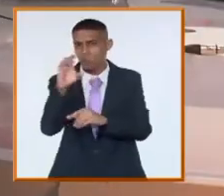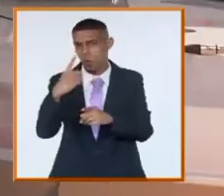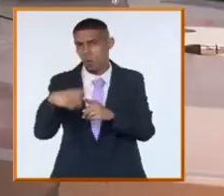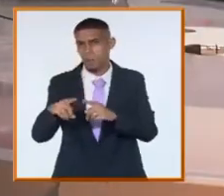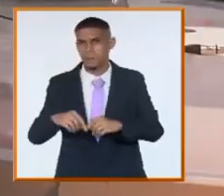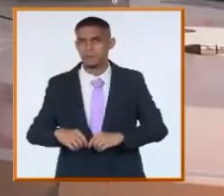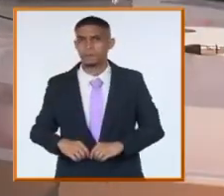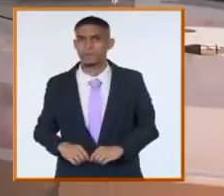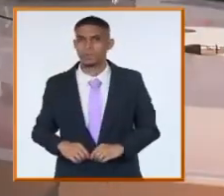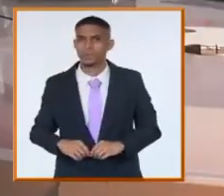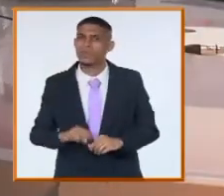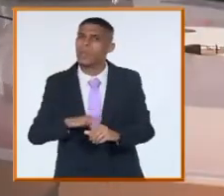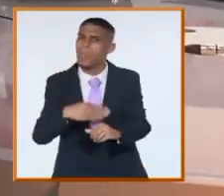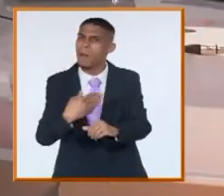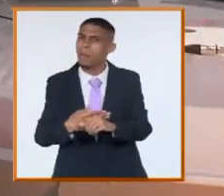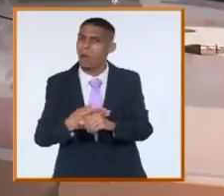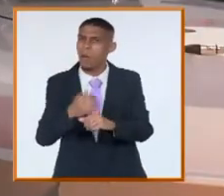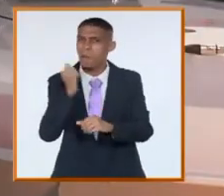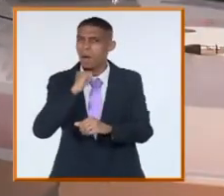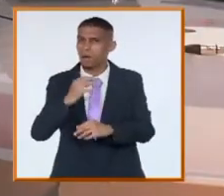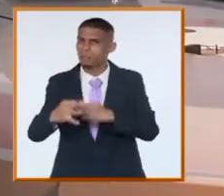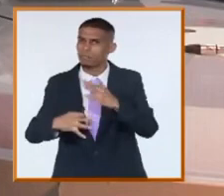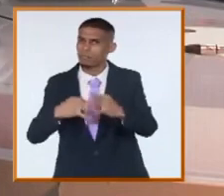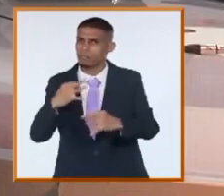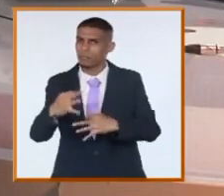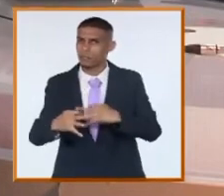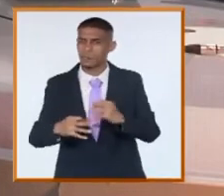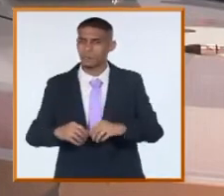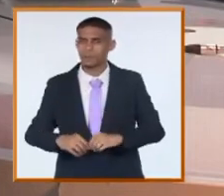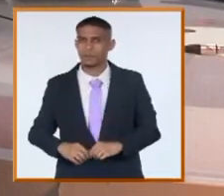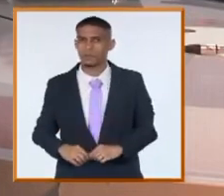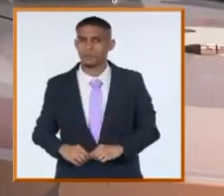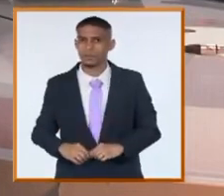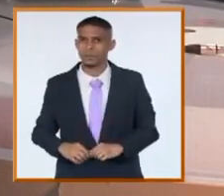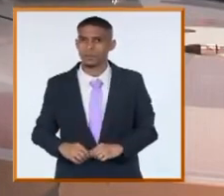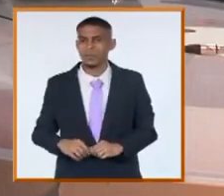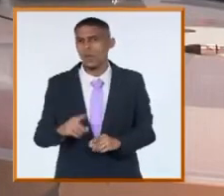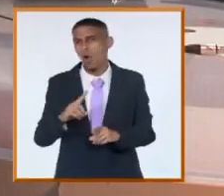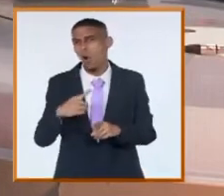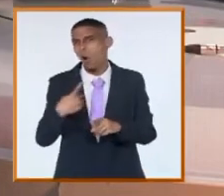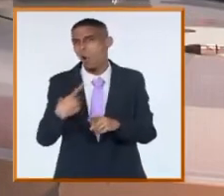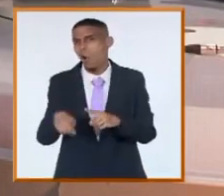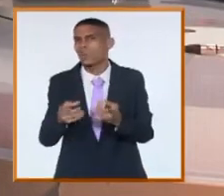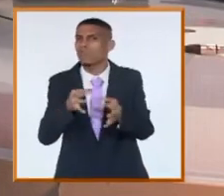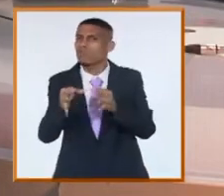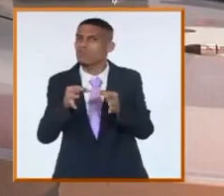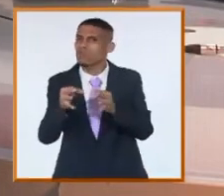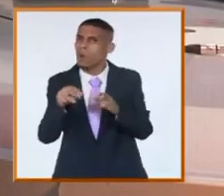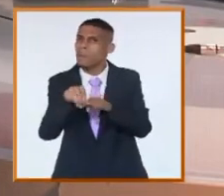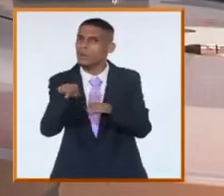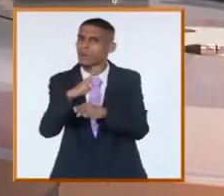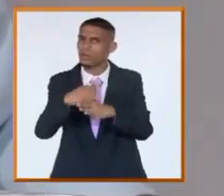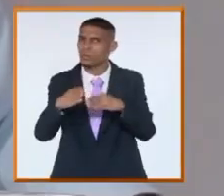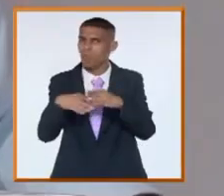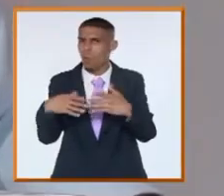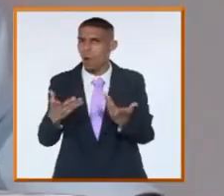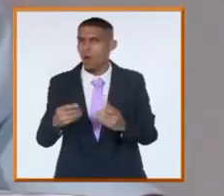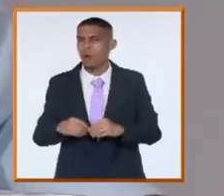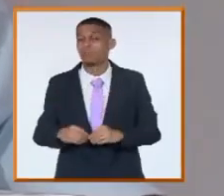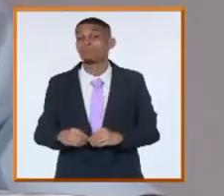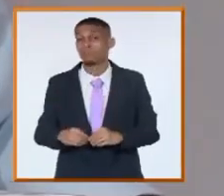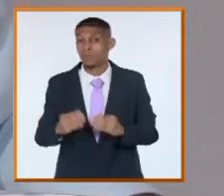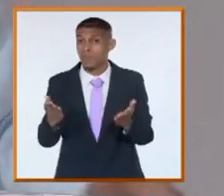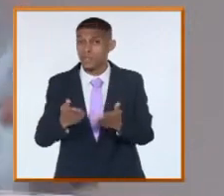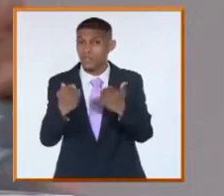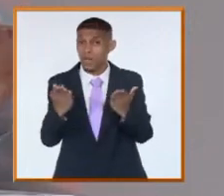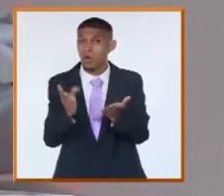más adelante vamos a hablar de esas cosas por dónde andamos nosotros y que estamos que estamos investigando Pero qué otra qué otras funciones tiene tiene desarrollo de la producción local